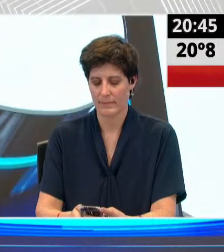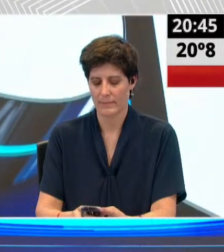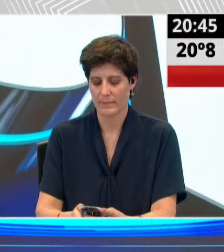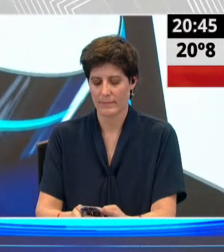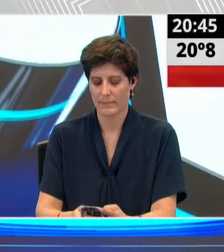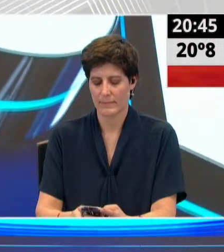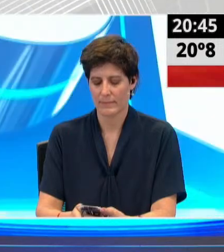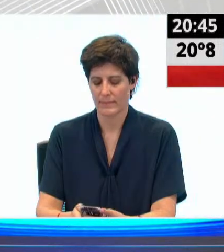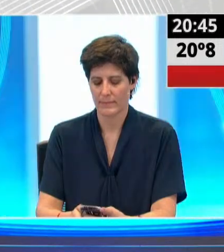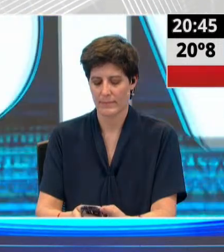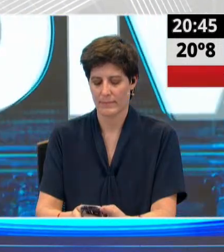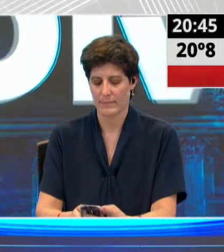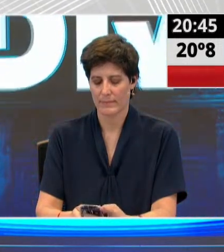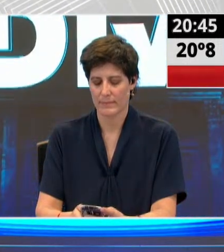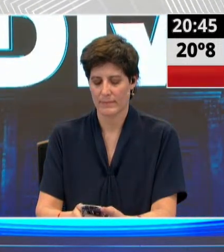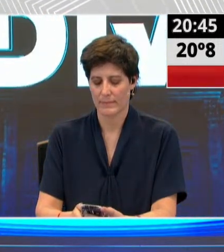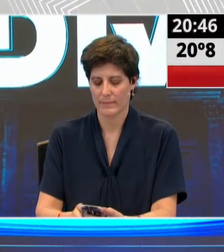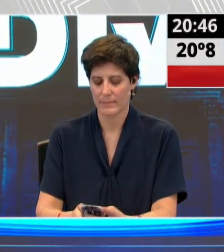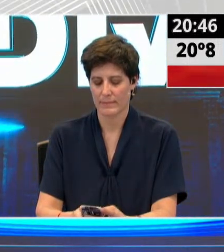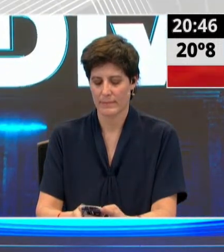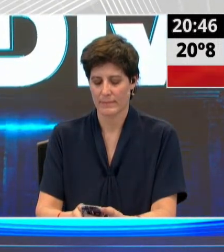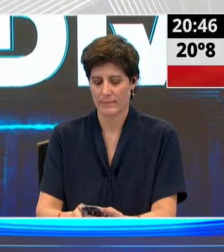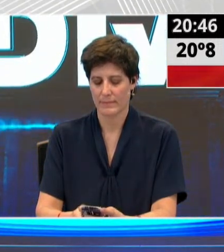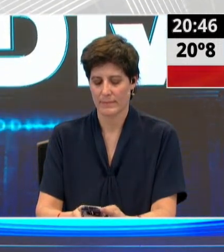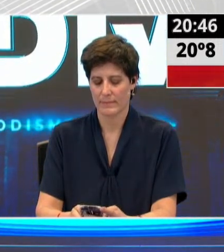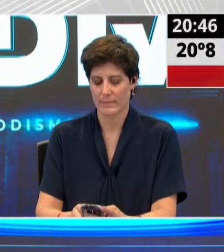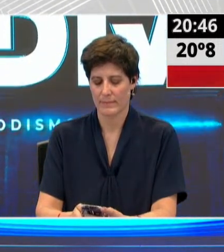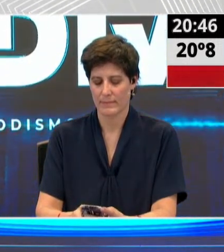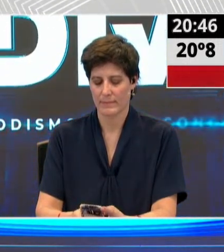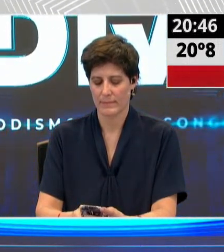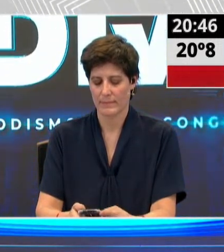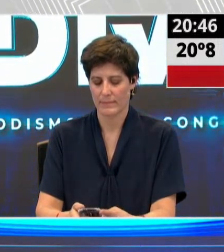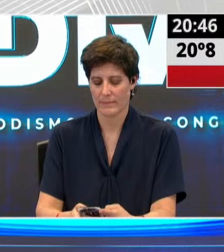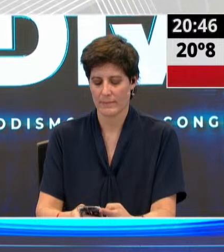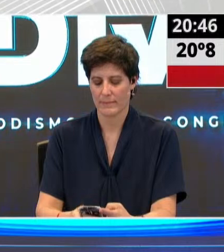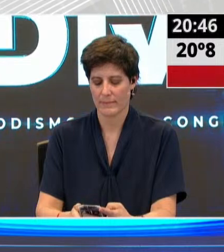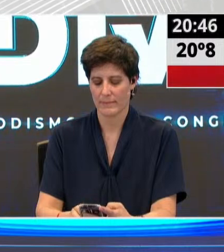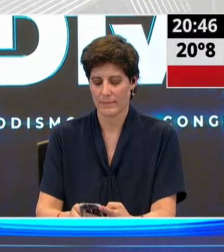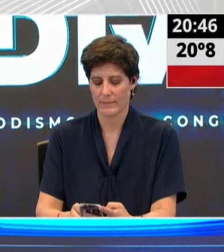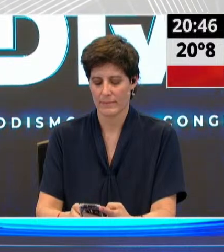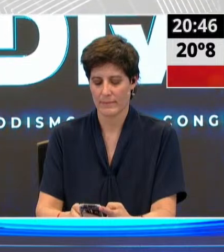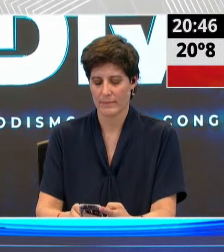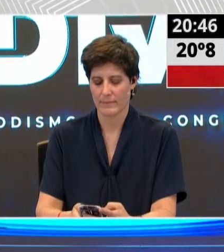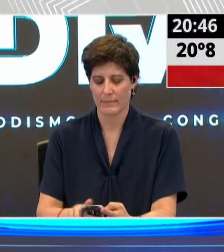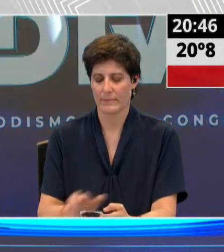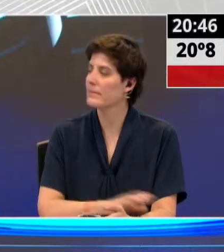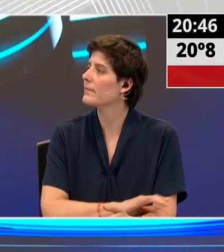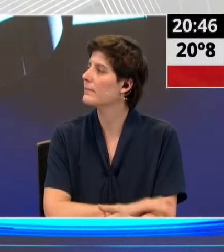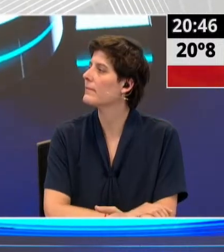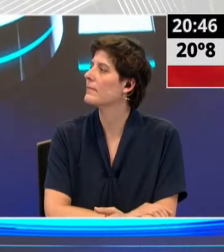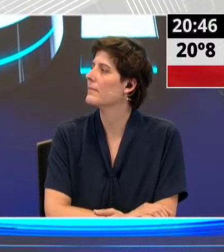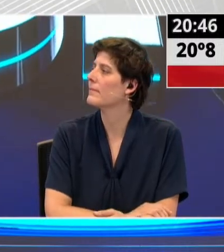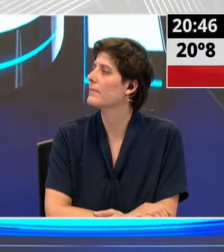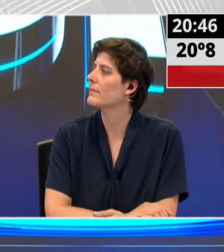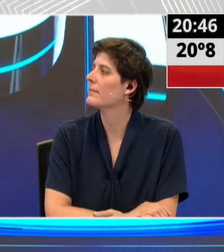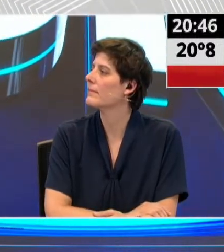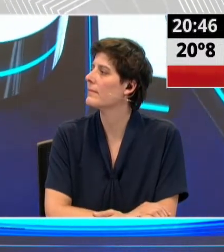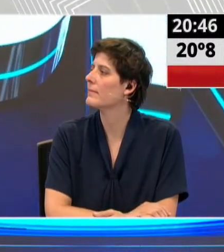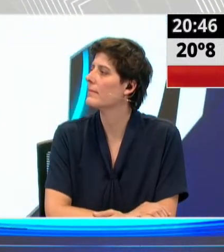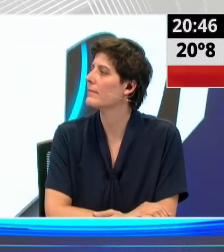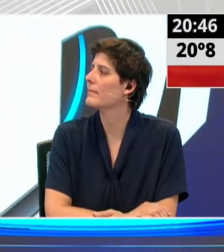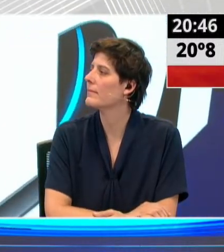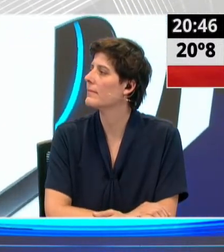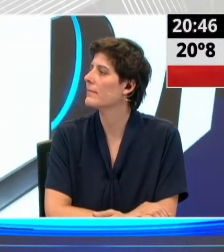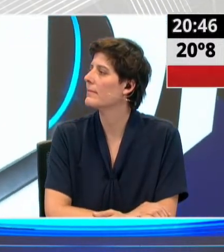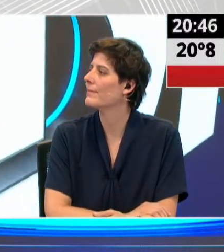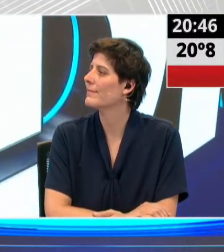Snopek, luego de jurar, es donde finalmente ahora transita este otro escenario. Luego de esta larga reunión se